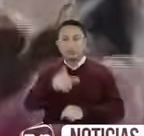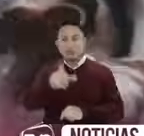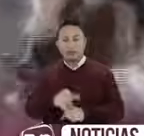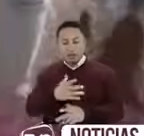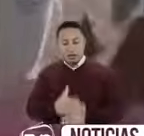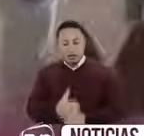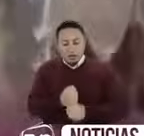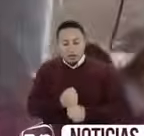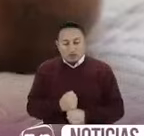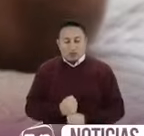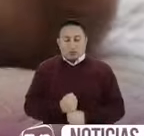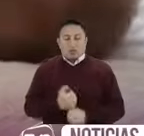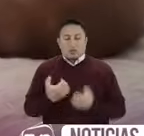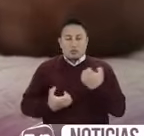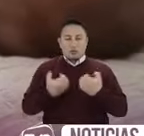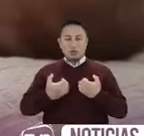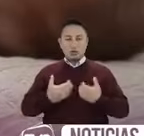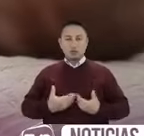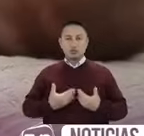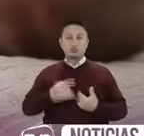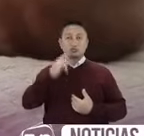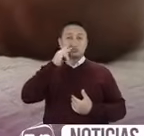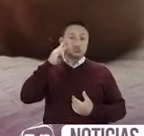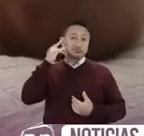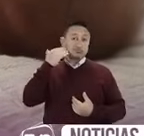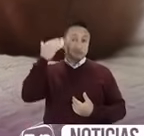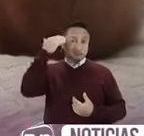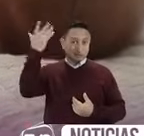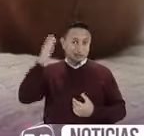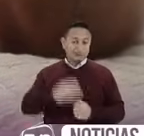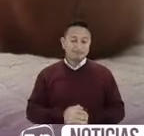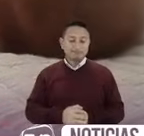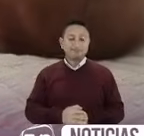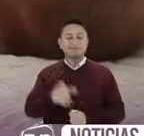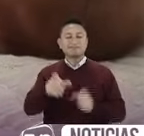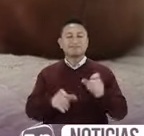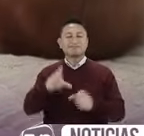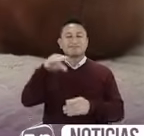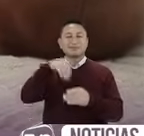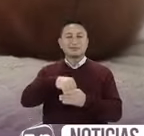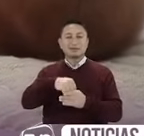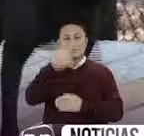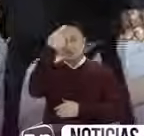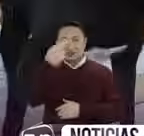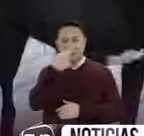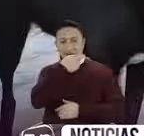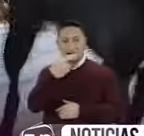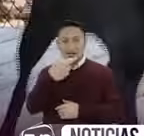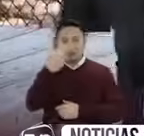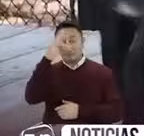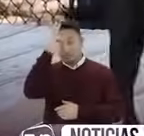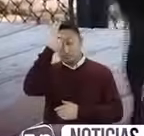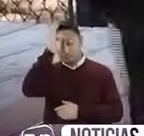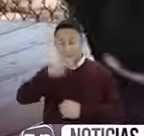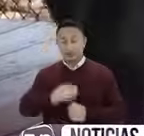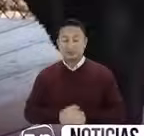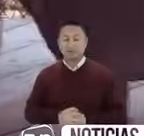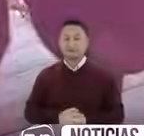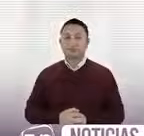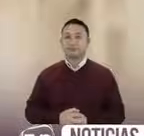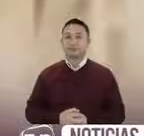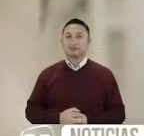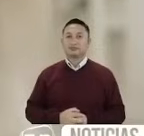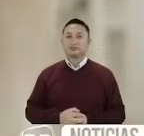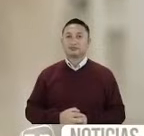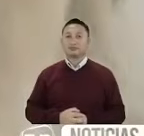emocional de niños y adultos mayores en múltiples centros de rehabilitación y hospitales en la región. Cada vez más